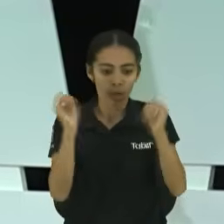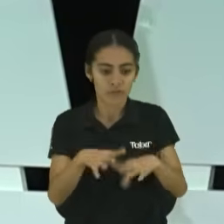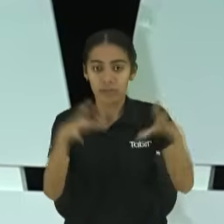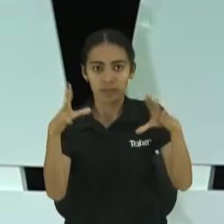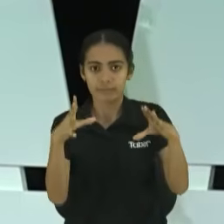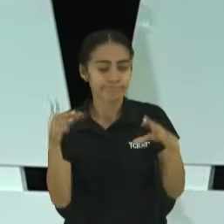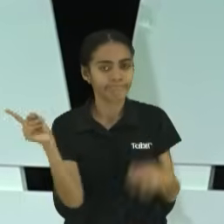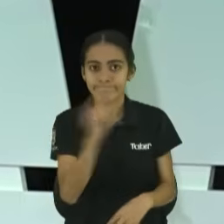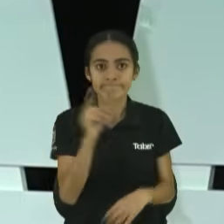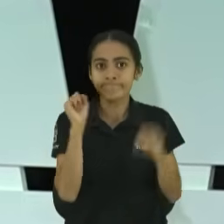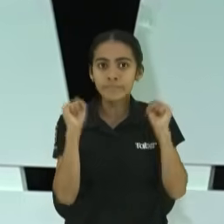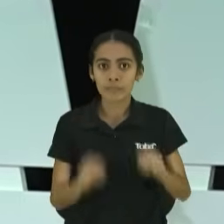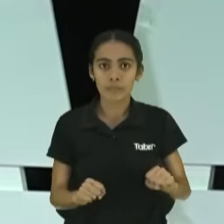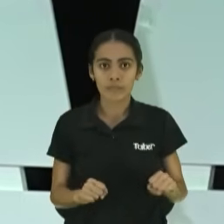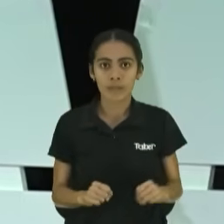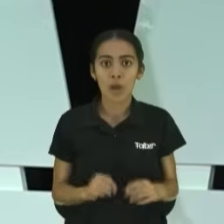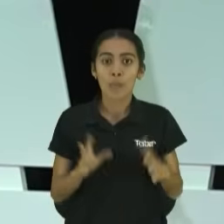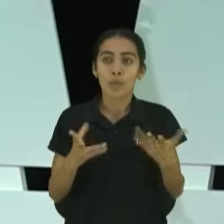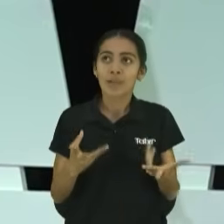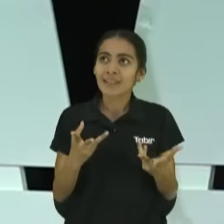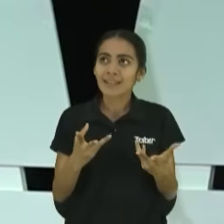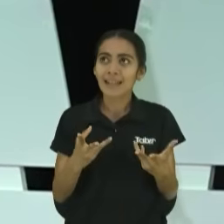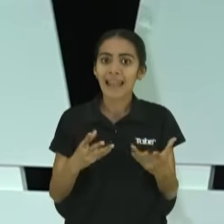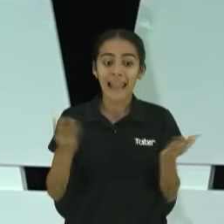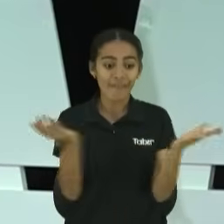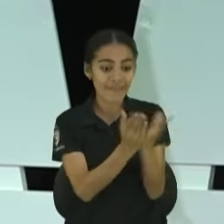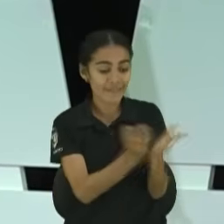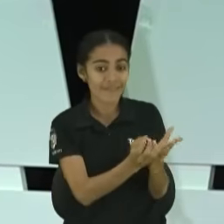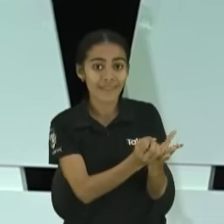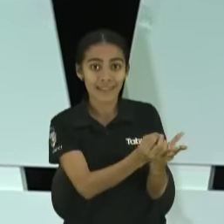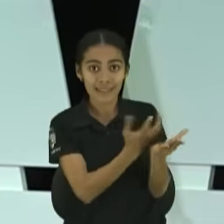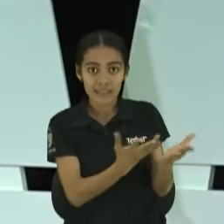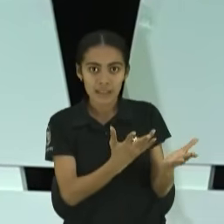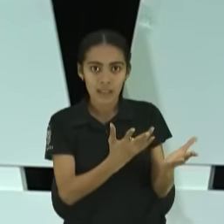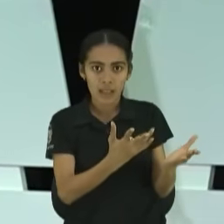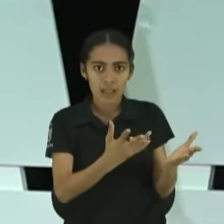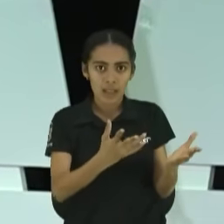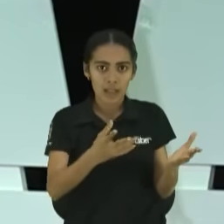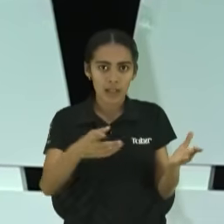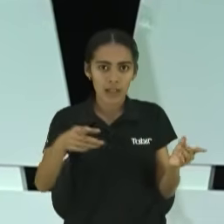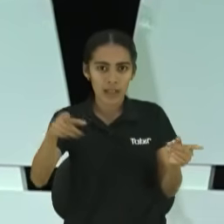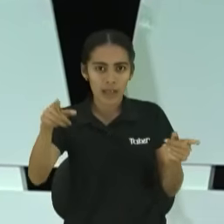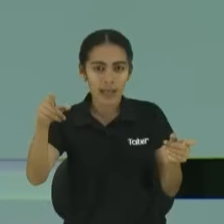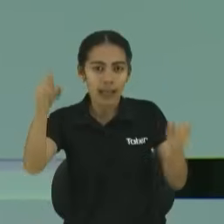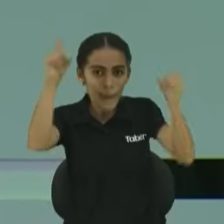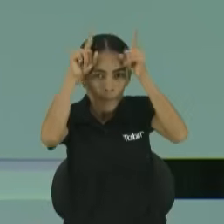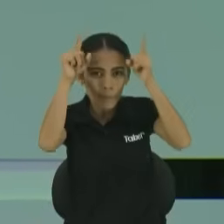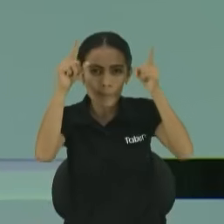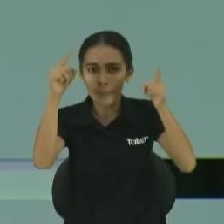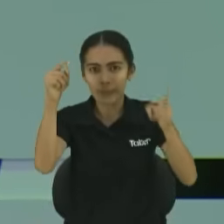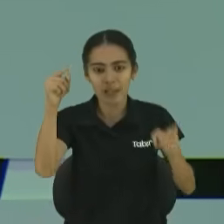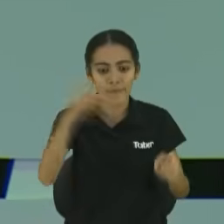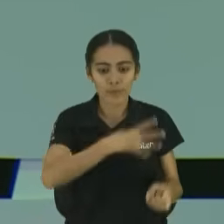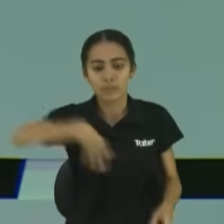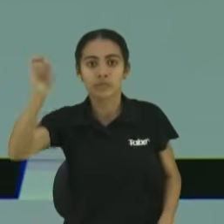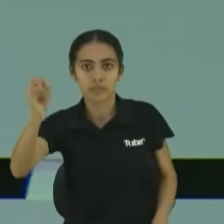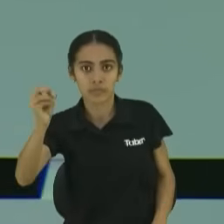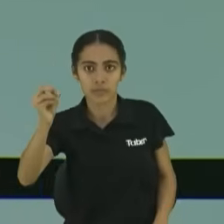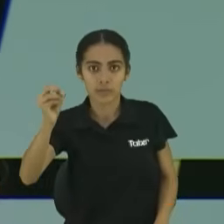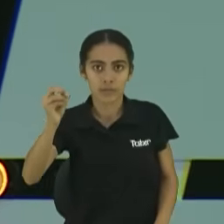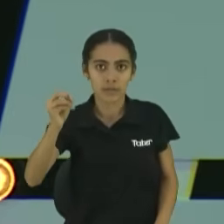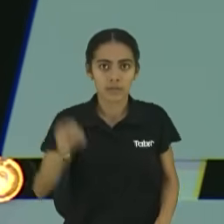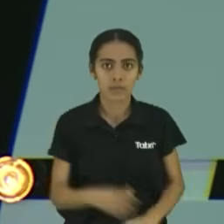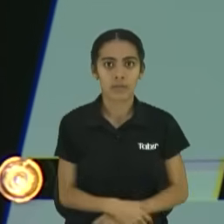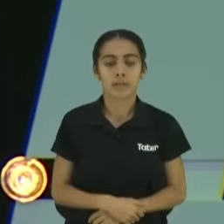afirma de que los demonios huyen delante de la presencia de Dios. Entonces resulta que se le acabó el negocio y